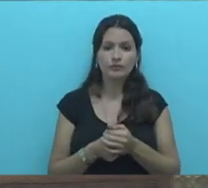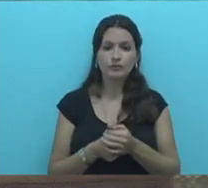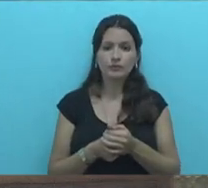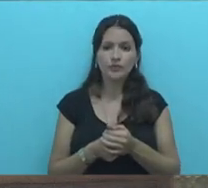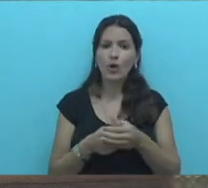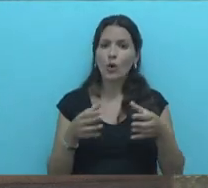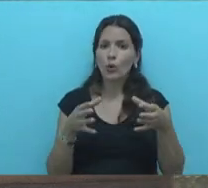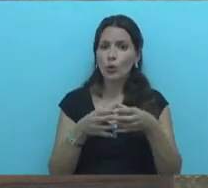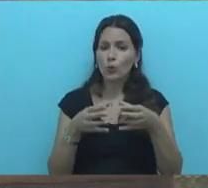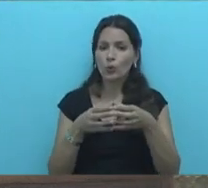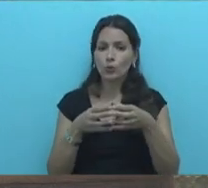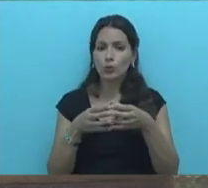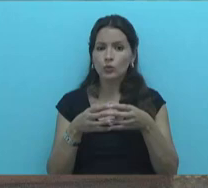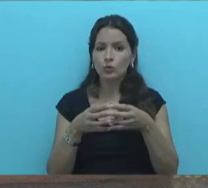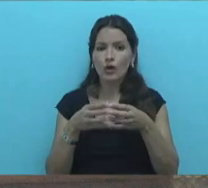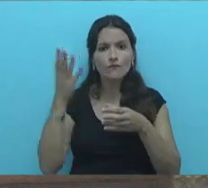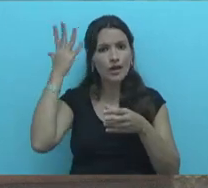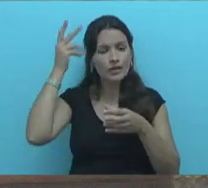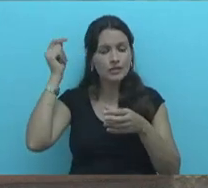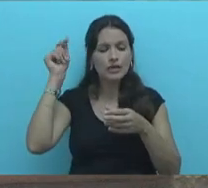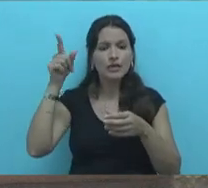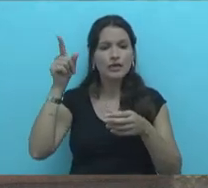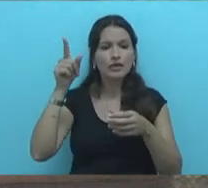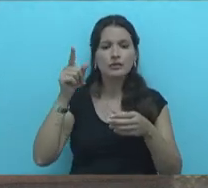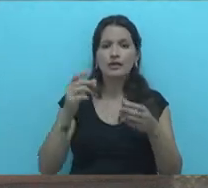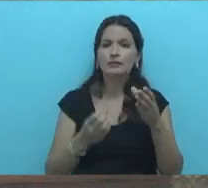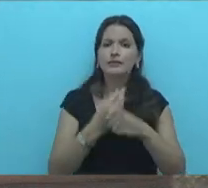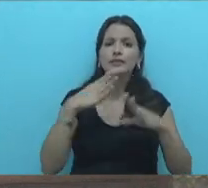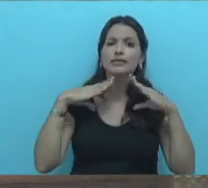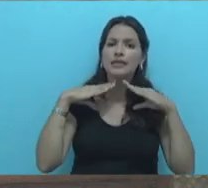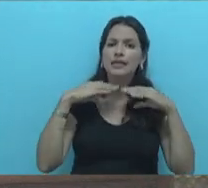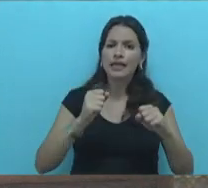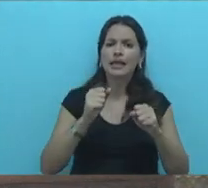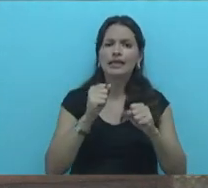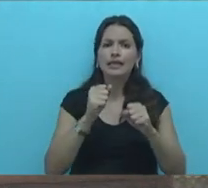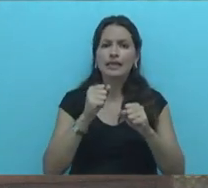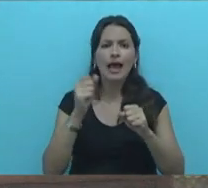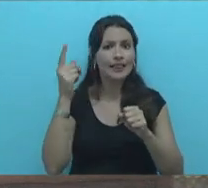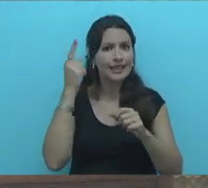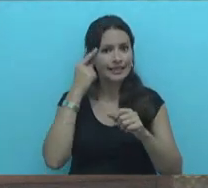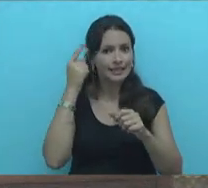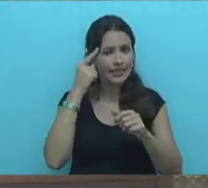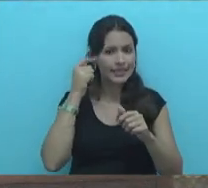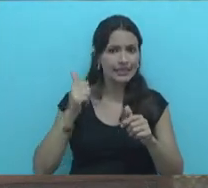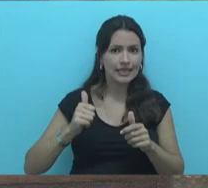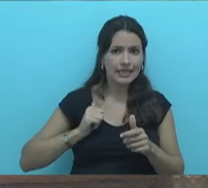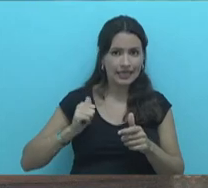los franceses lo que se llamó la Secretaría de Inteligencia del Ejército, año